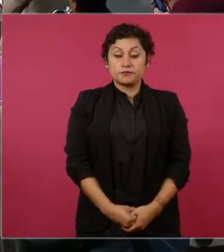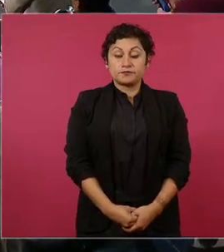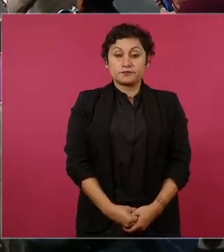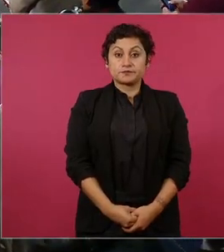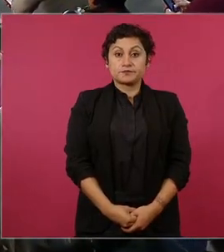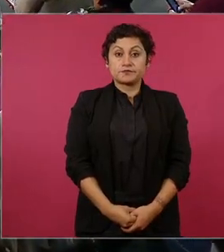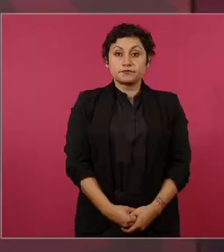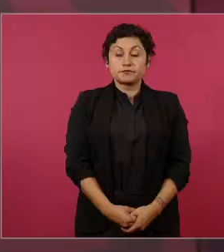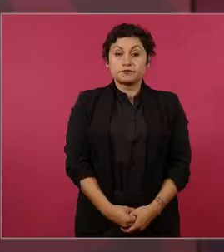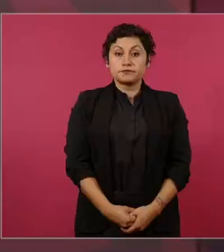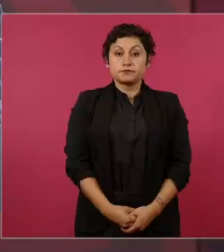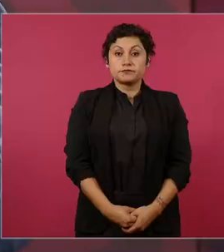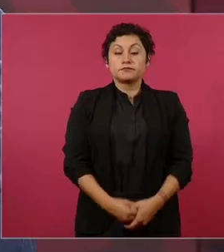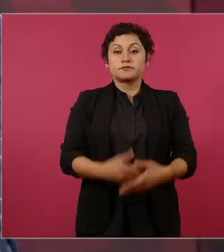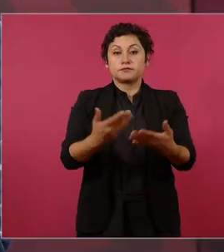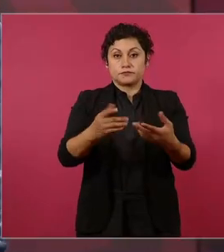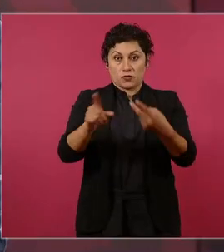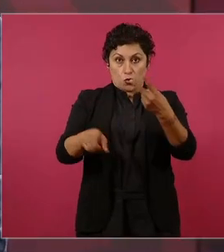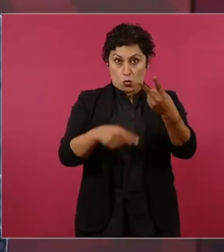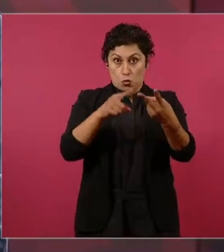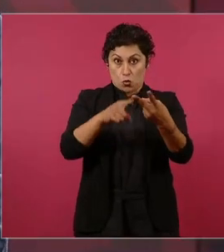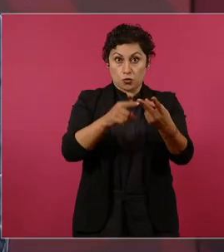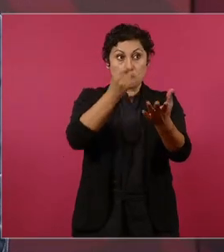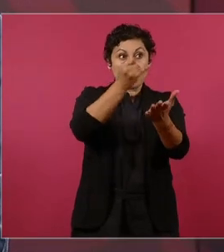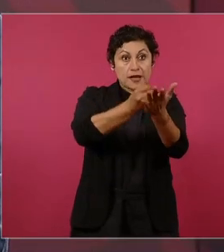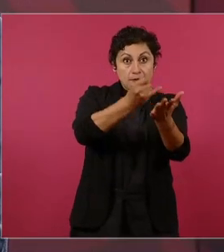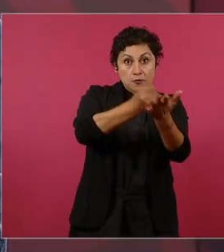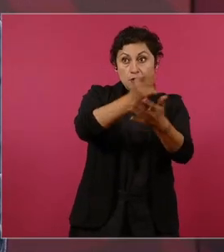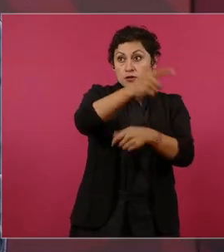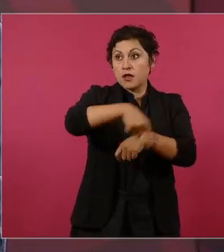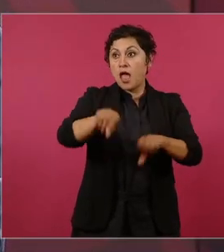El que paguen impuestos los que no pagaban,